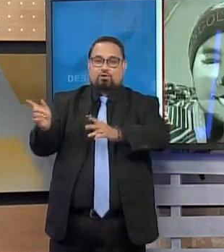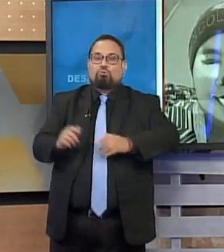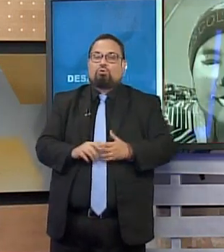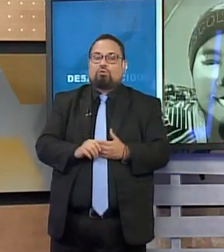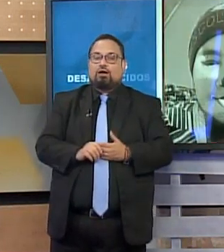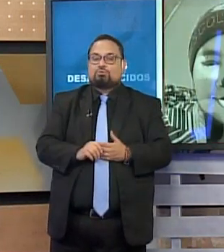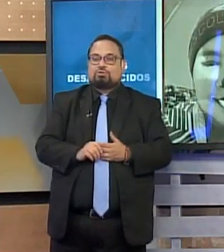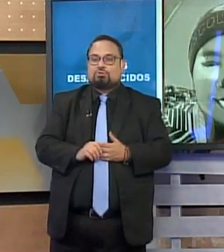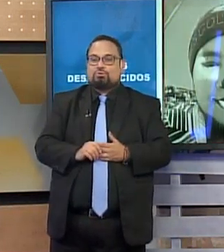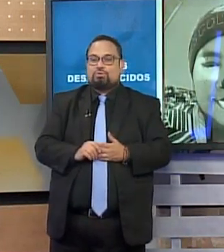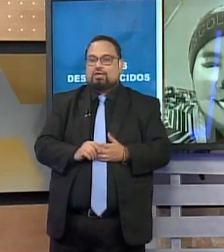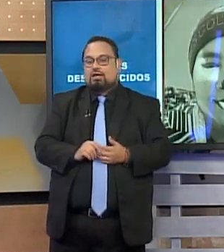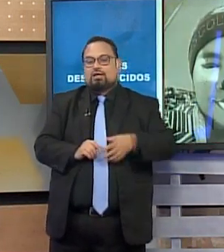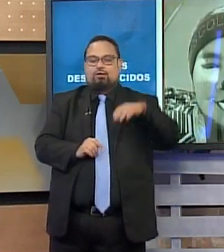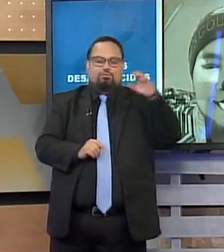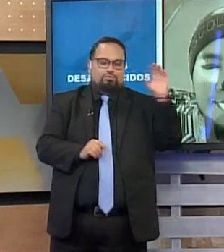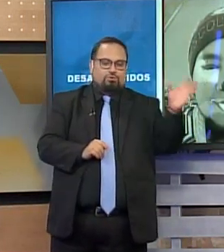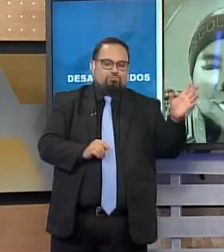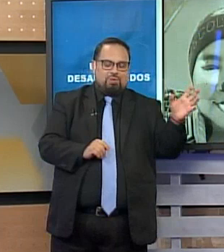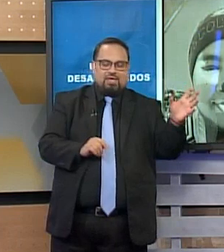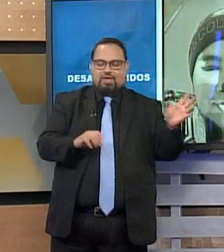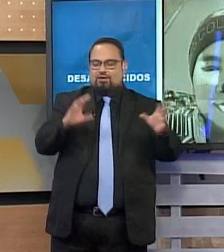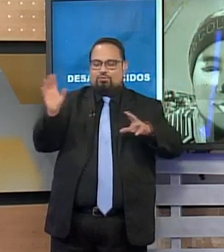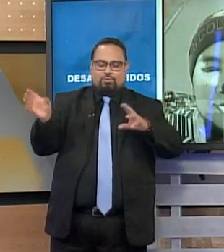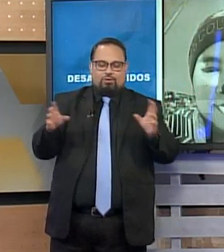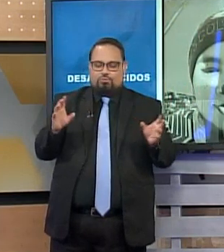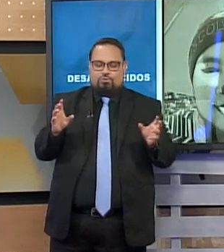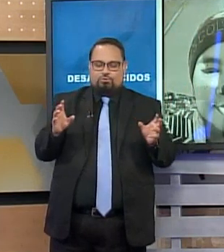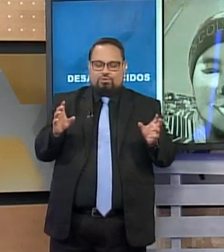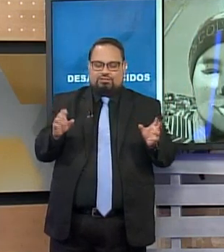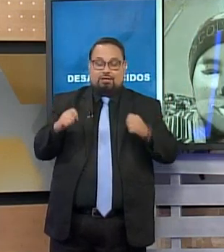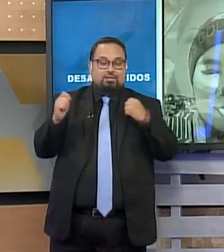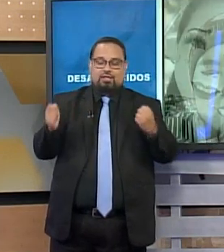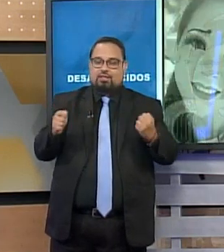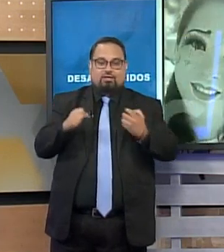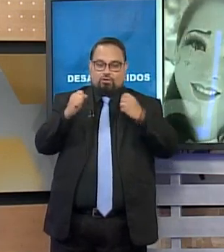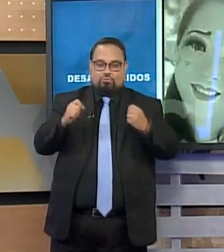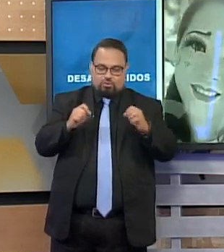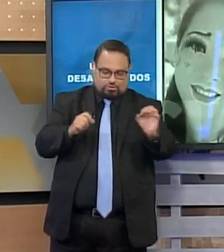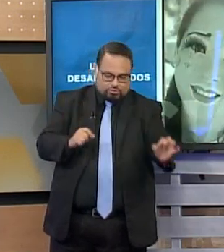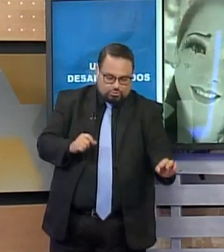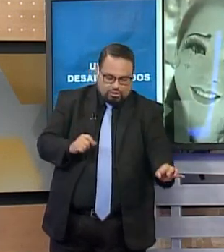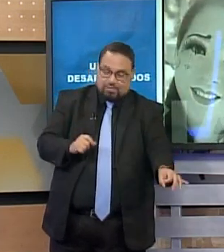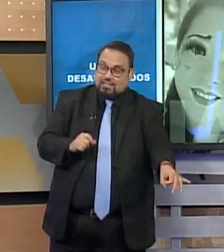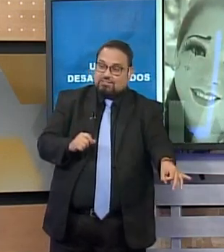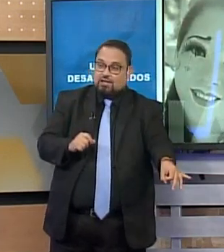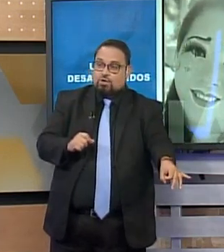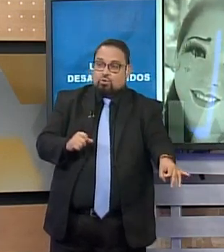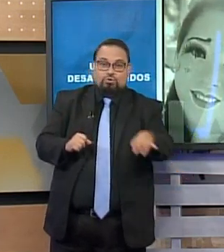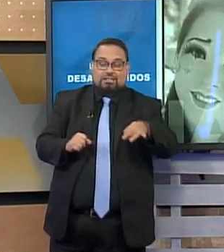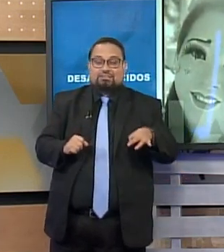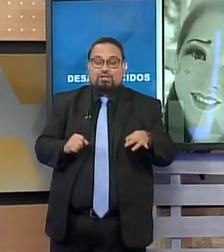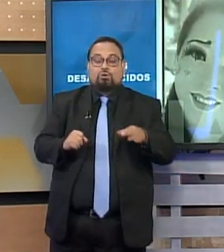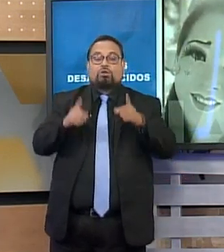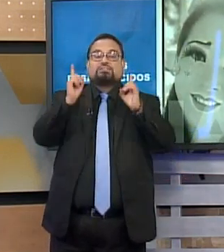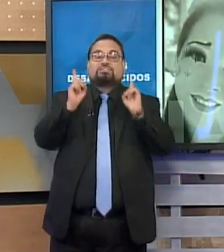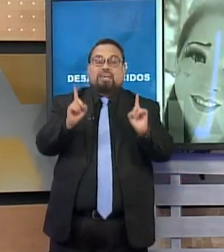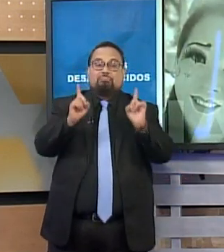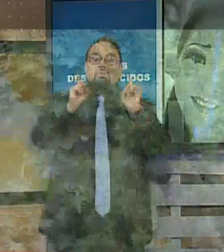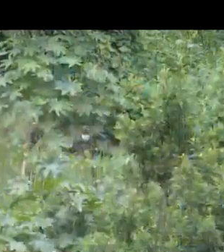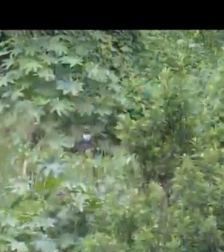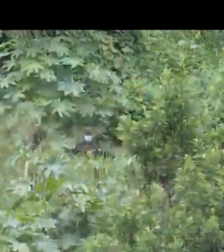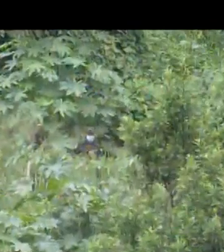de esa evidencia, como lo hablábamos el otro día, lofoscopía o algún otro examen de ADN, alguna cuestión, una evidencia, un testigo,